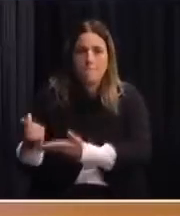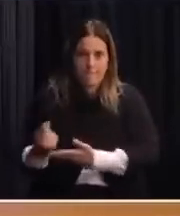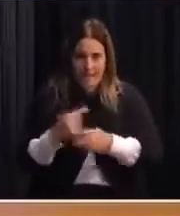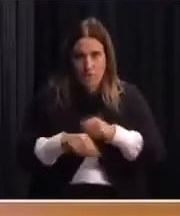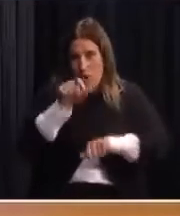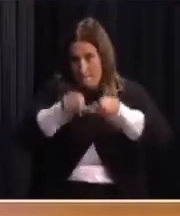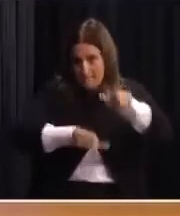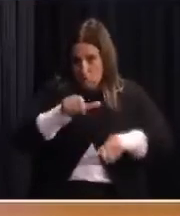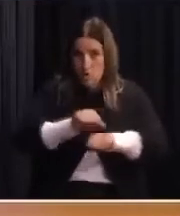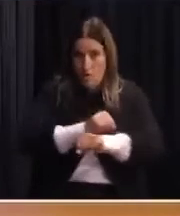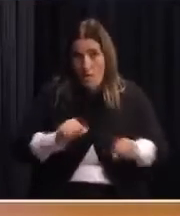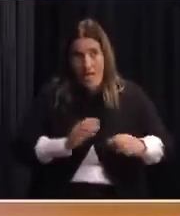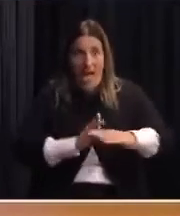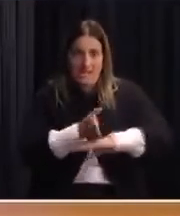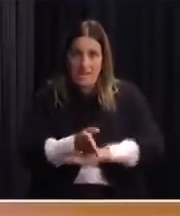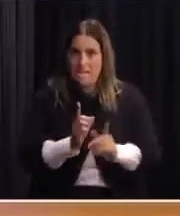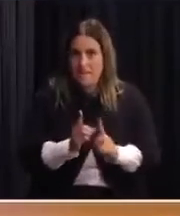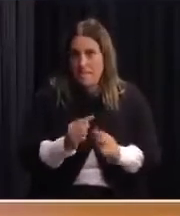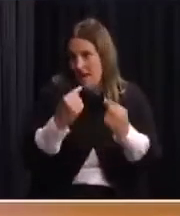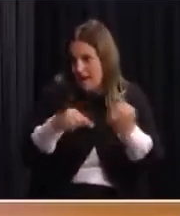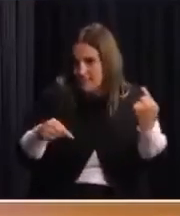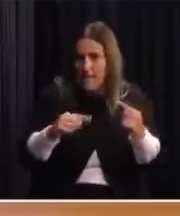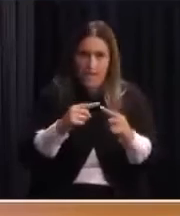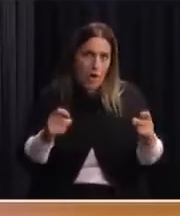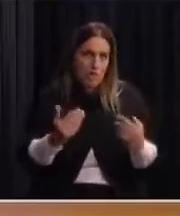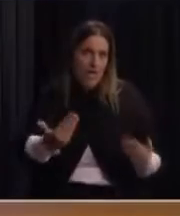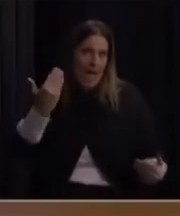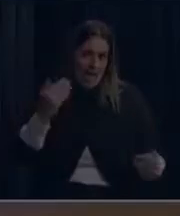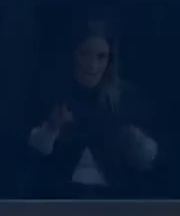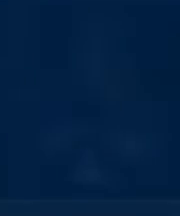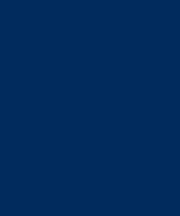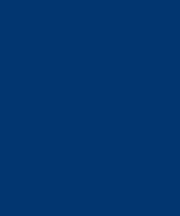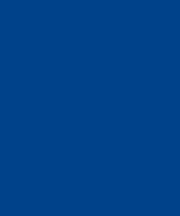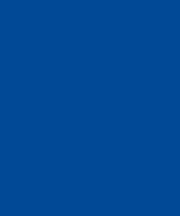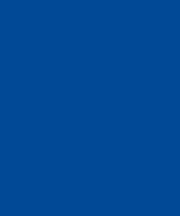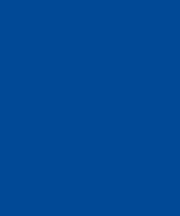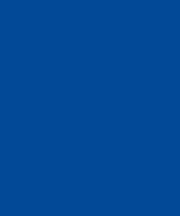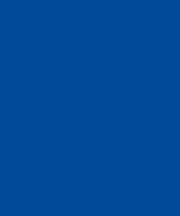para que la gente pueda acceder a la misma cantidad de bienes que accedía anteriormente